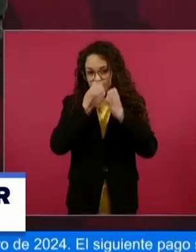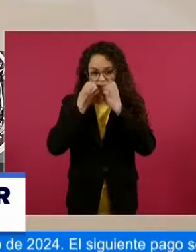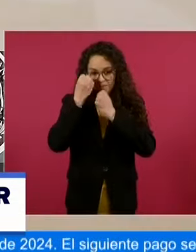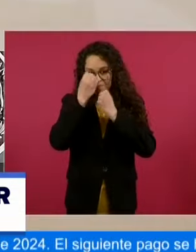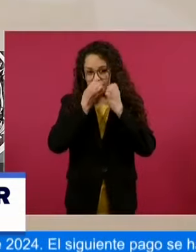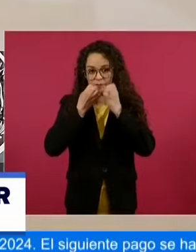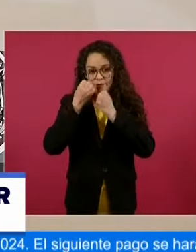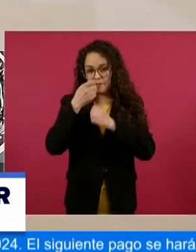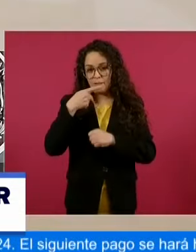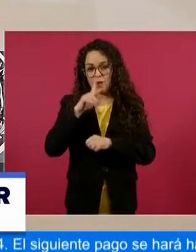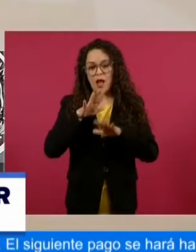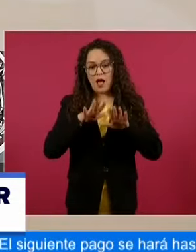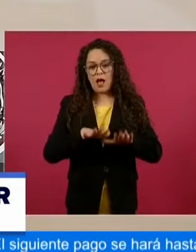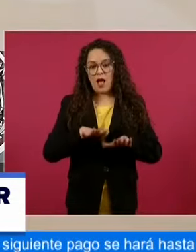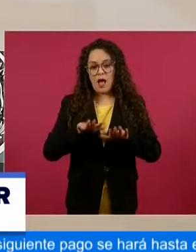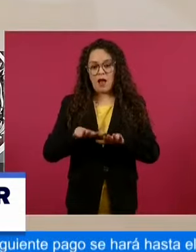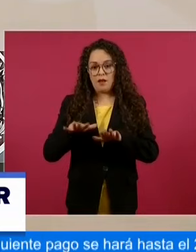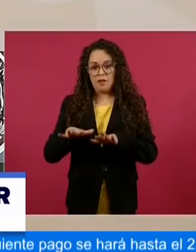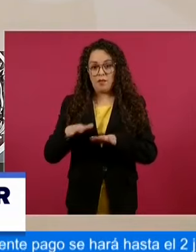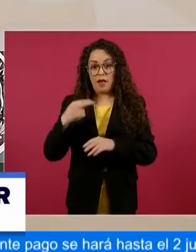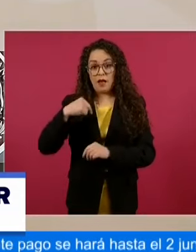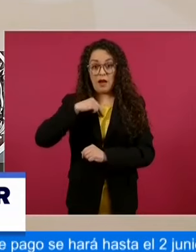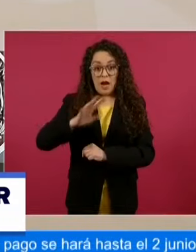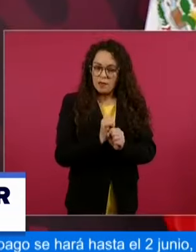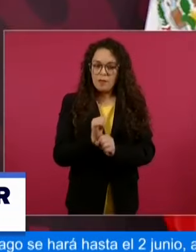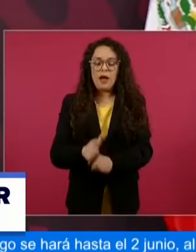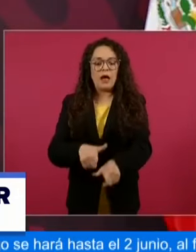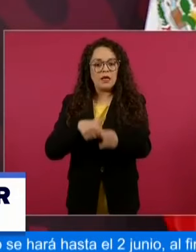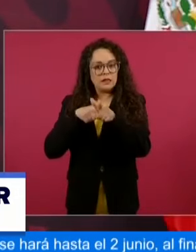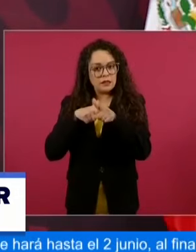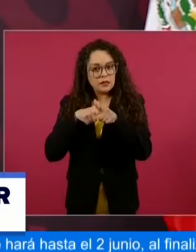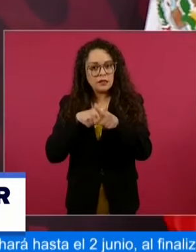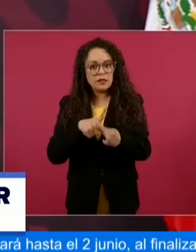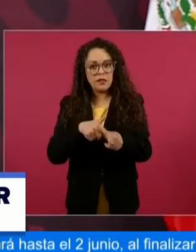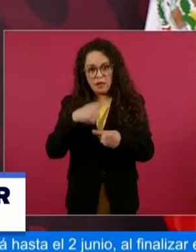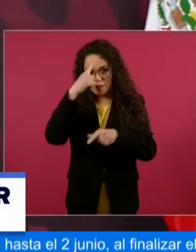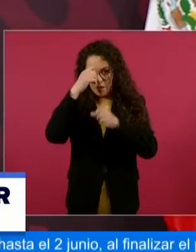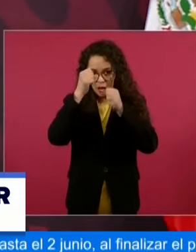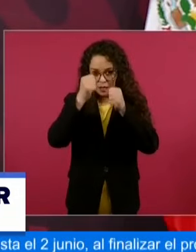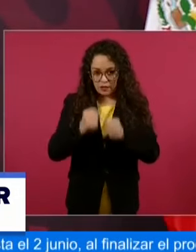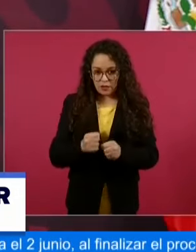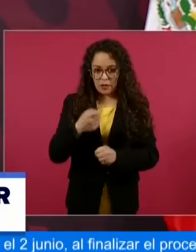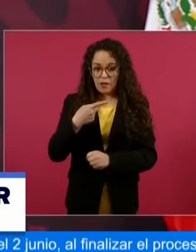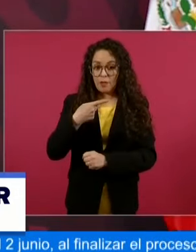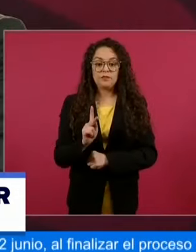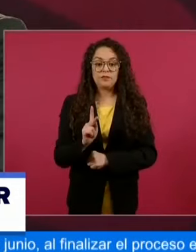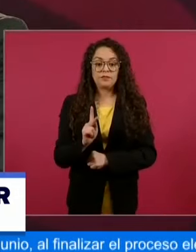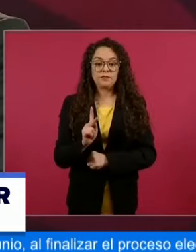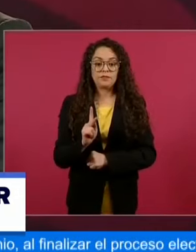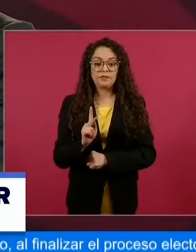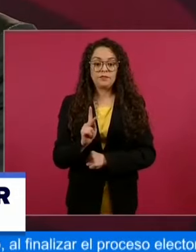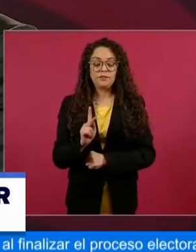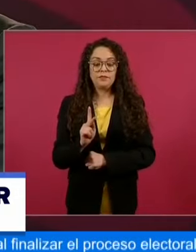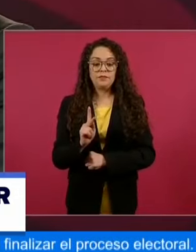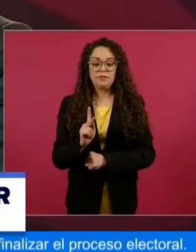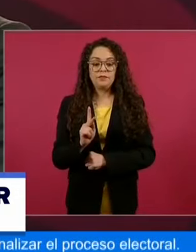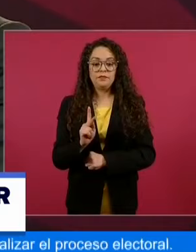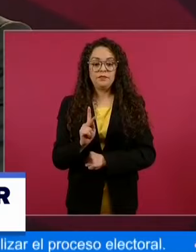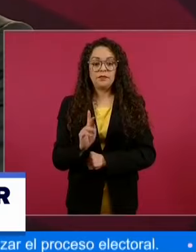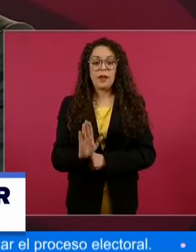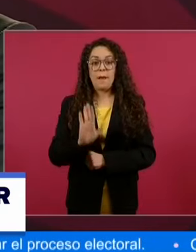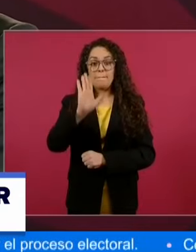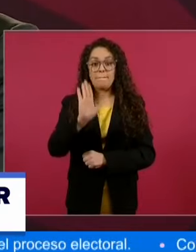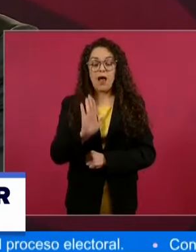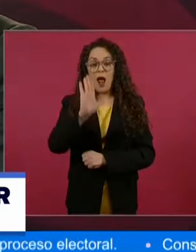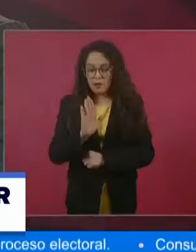con calma, no adelantar nada, pero todo indica que no hay relación con lo